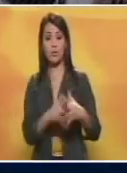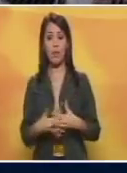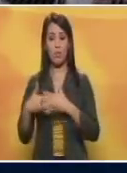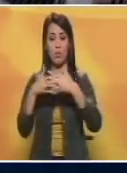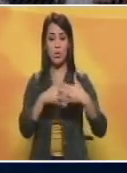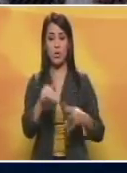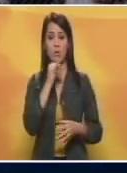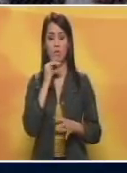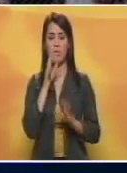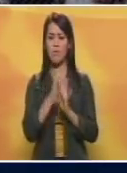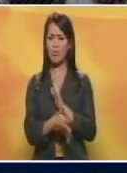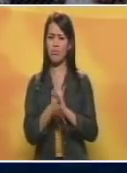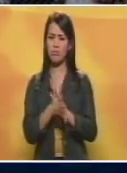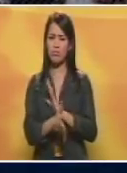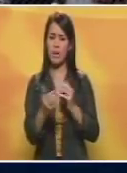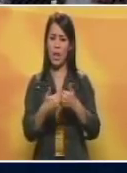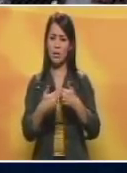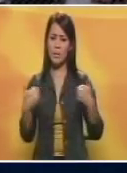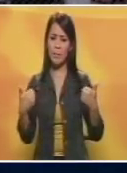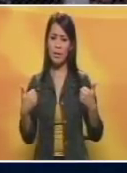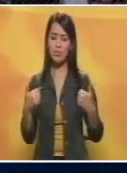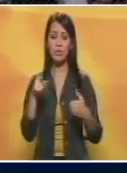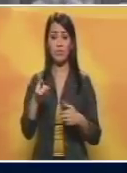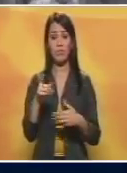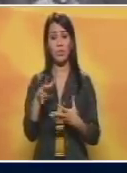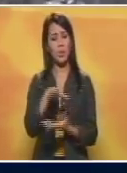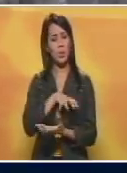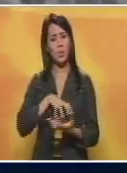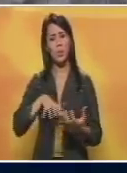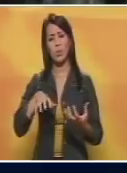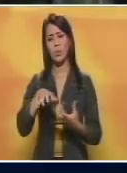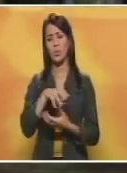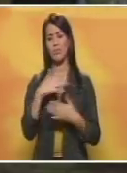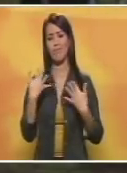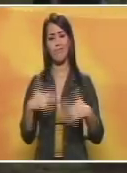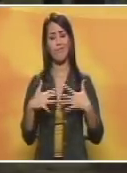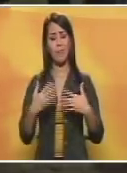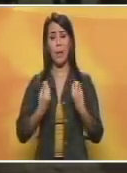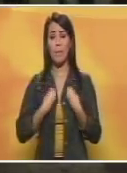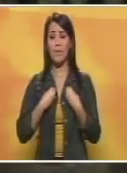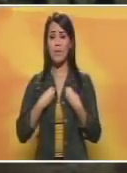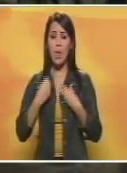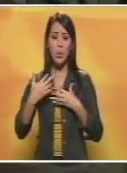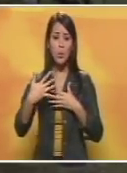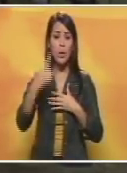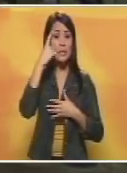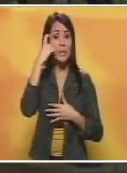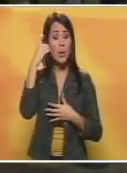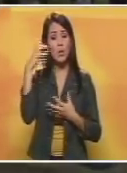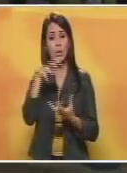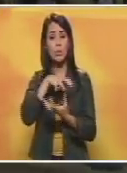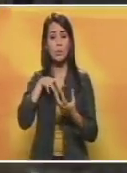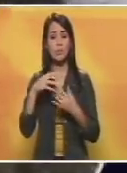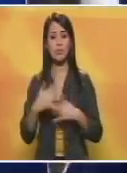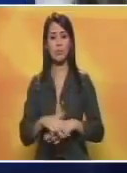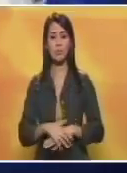que el impacto que la separación y detención puede generar en repercusiones de por vida como trastornos psicológicos